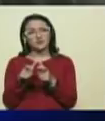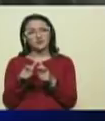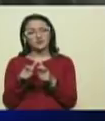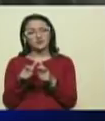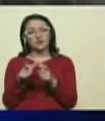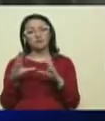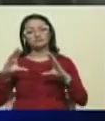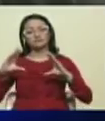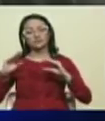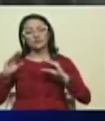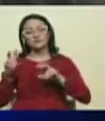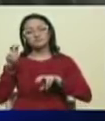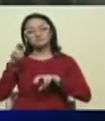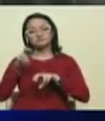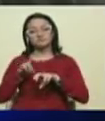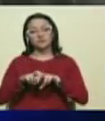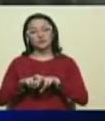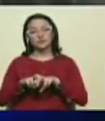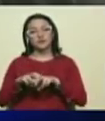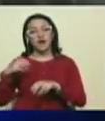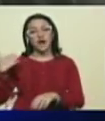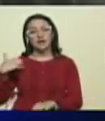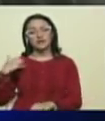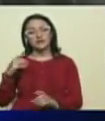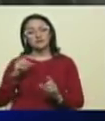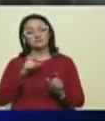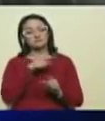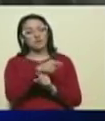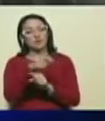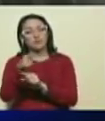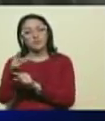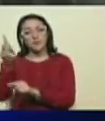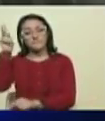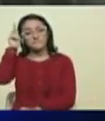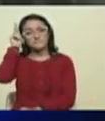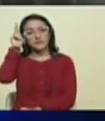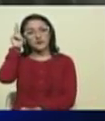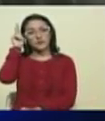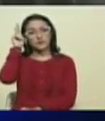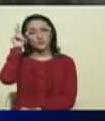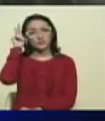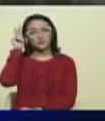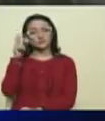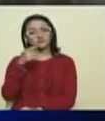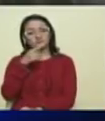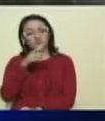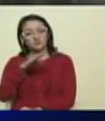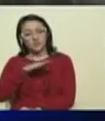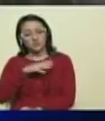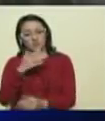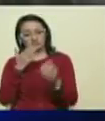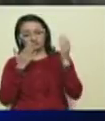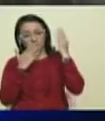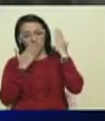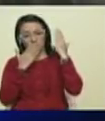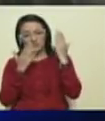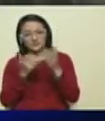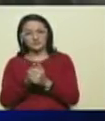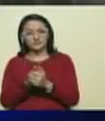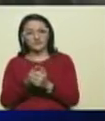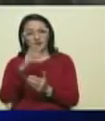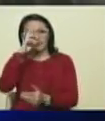suave, la Argentina designa sus lanares, el Perú sus guanacos ancestrales, Santo Domingo envía a